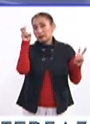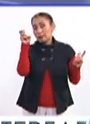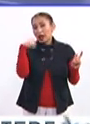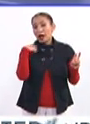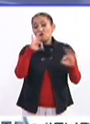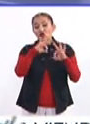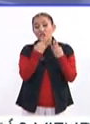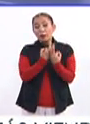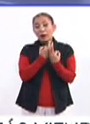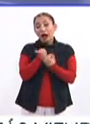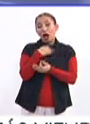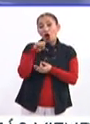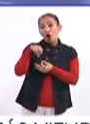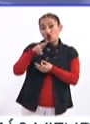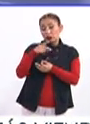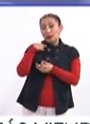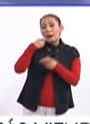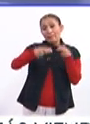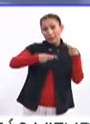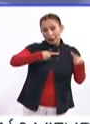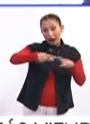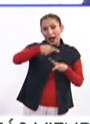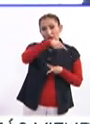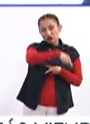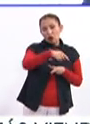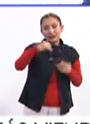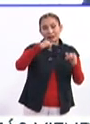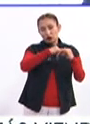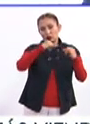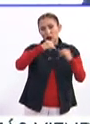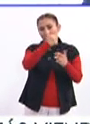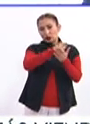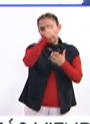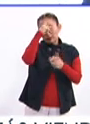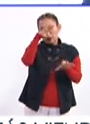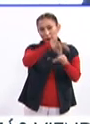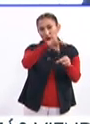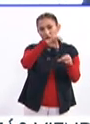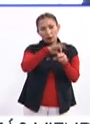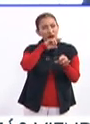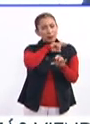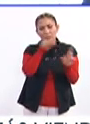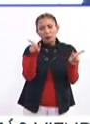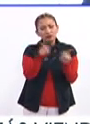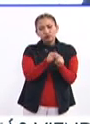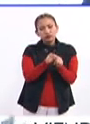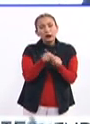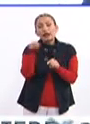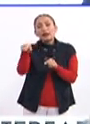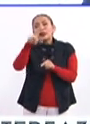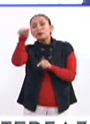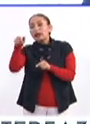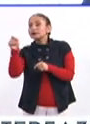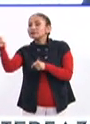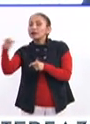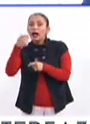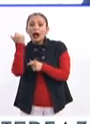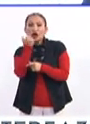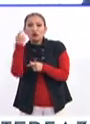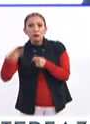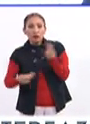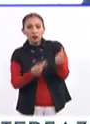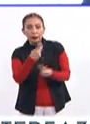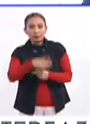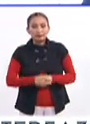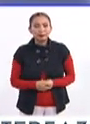de las Naciones Unidas, que también está organizando el Instituto Electoral de la Ciudad de México. Platícanos al respecto de forma breve para después darle paso a la voz de los estudiantes. Claro que sí,